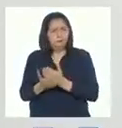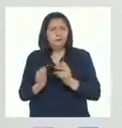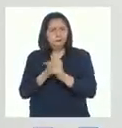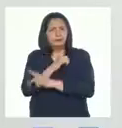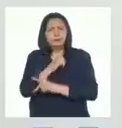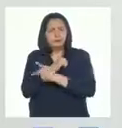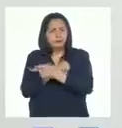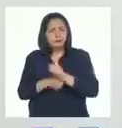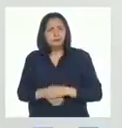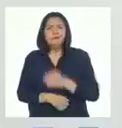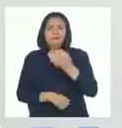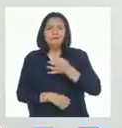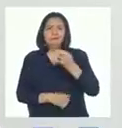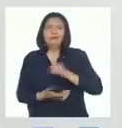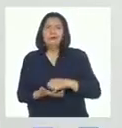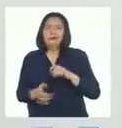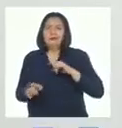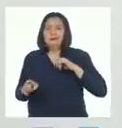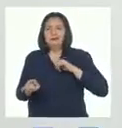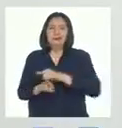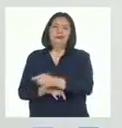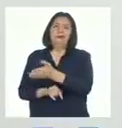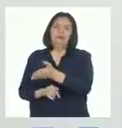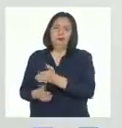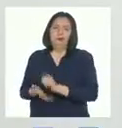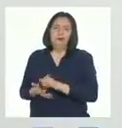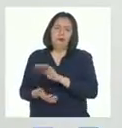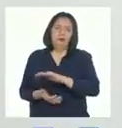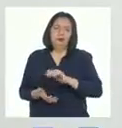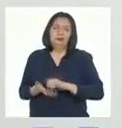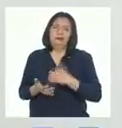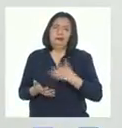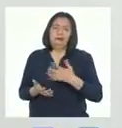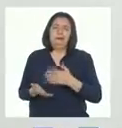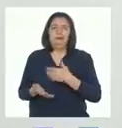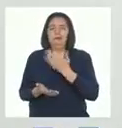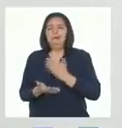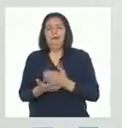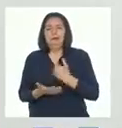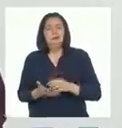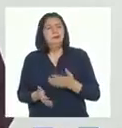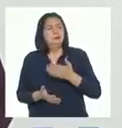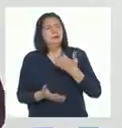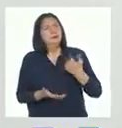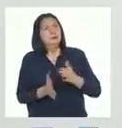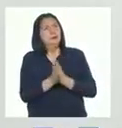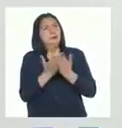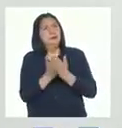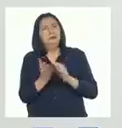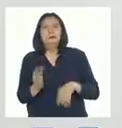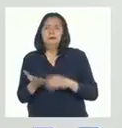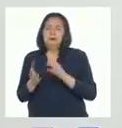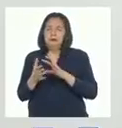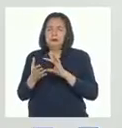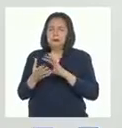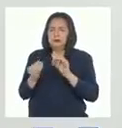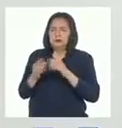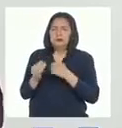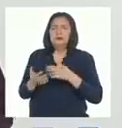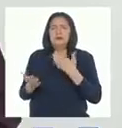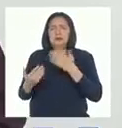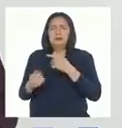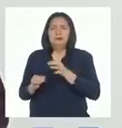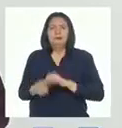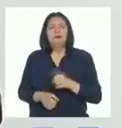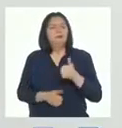país. Es verdad que el bullying es un problema latente. Sería bueno leer más obras literarias que hablen sobre eso. Qué gran